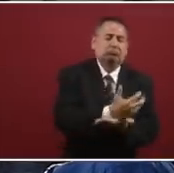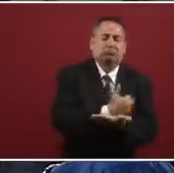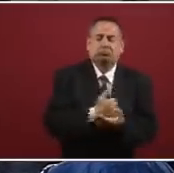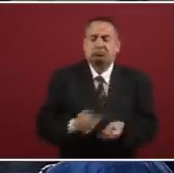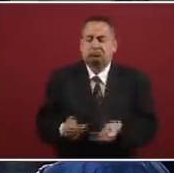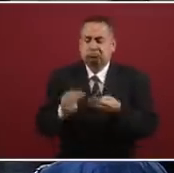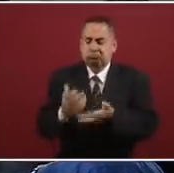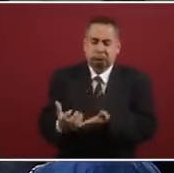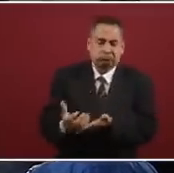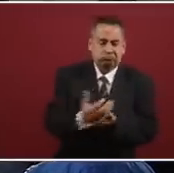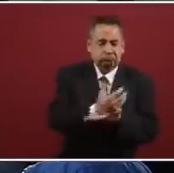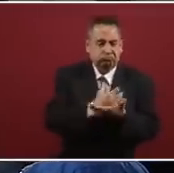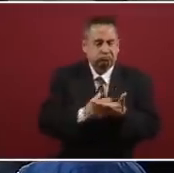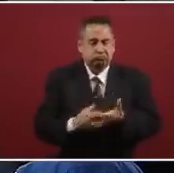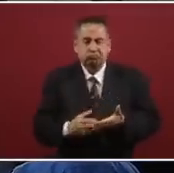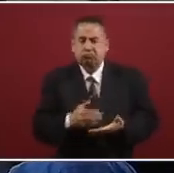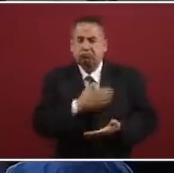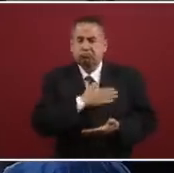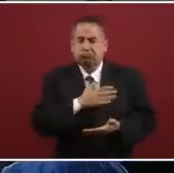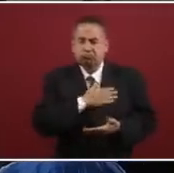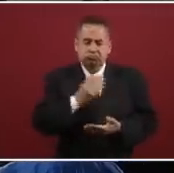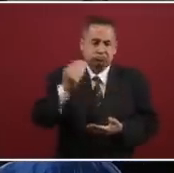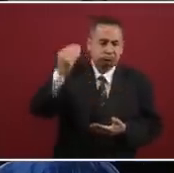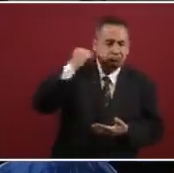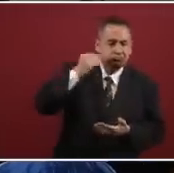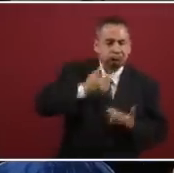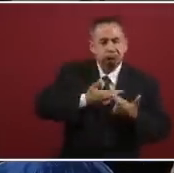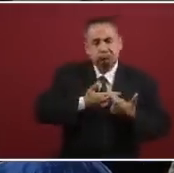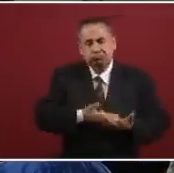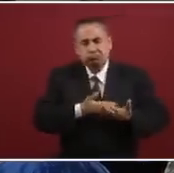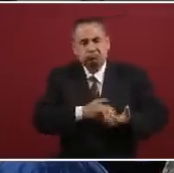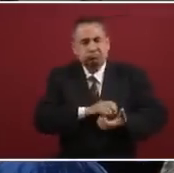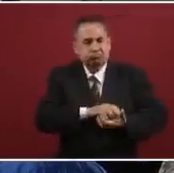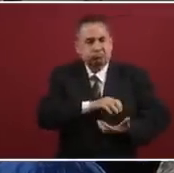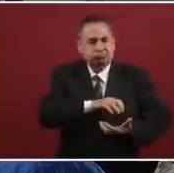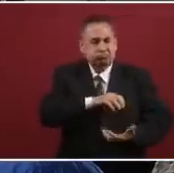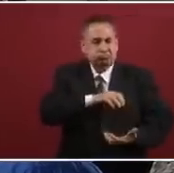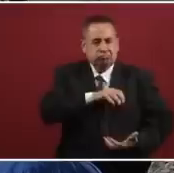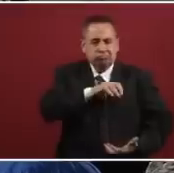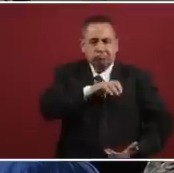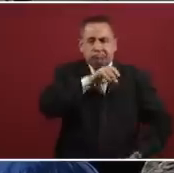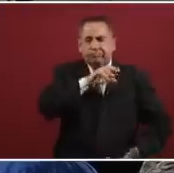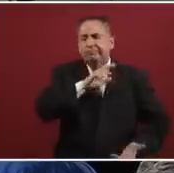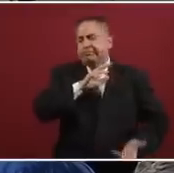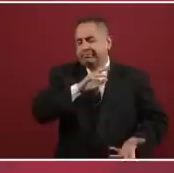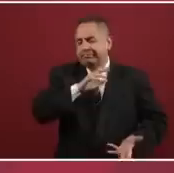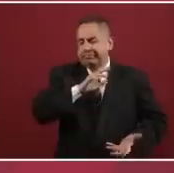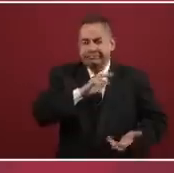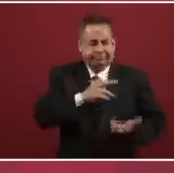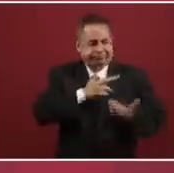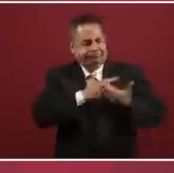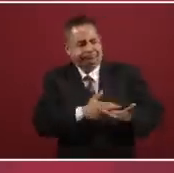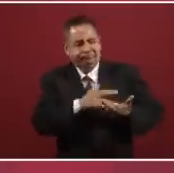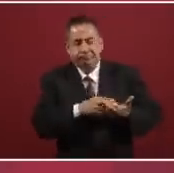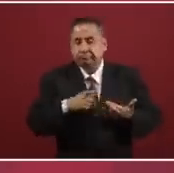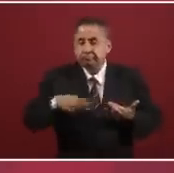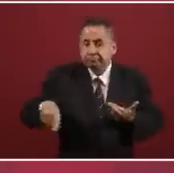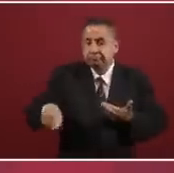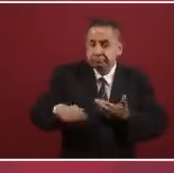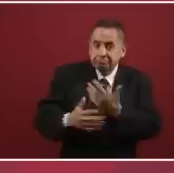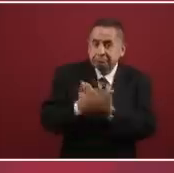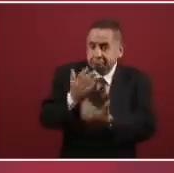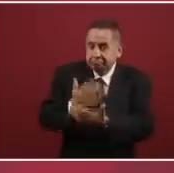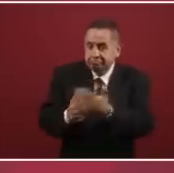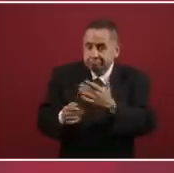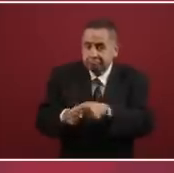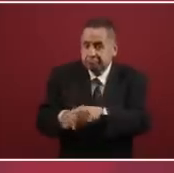esa ganancia, esa plusvalía se iba acumulando y se convertía en riqueza.